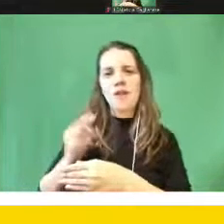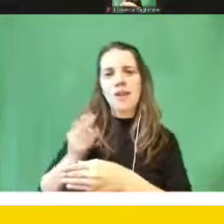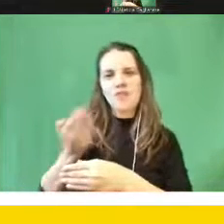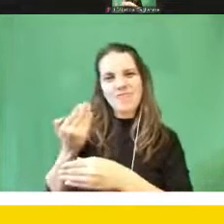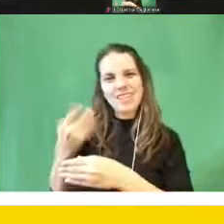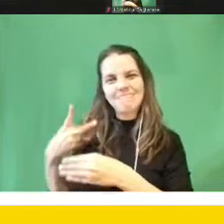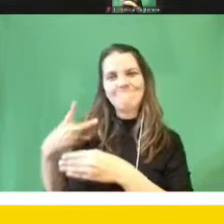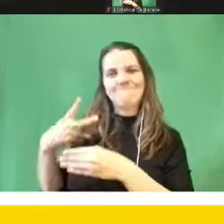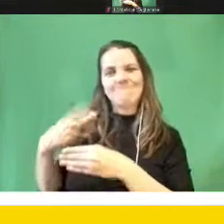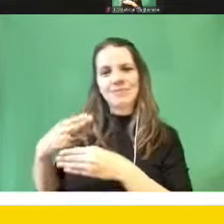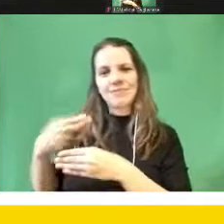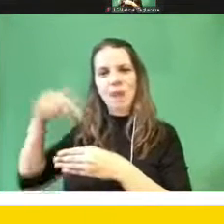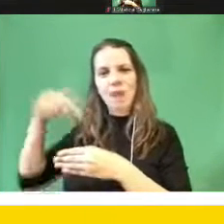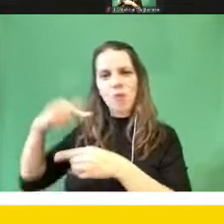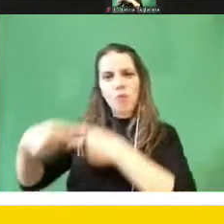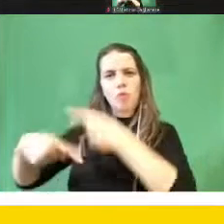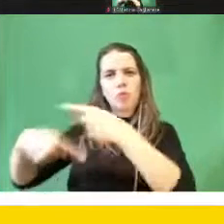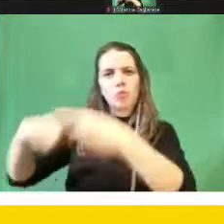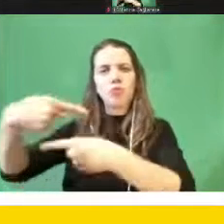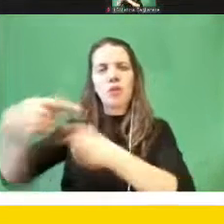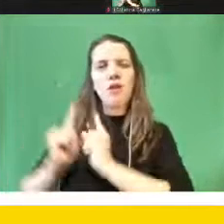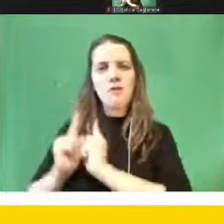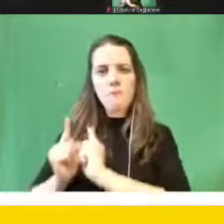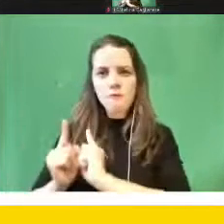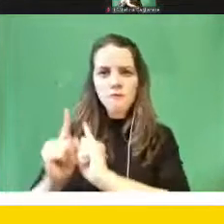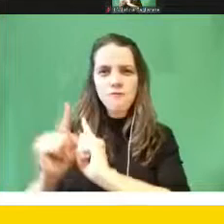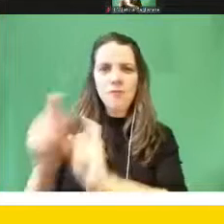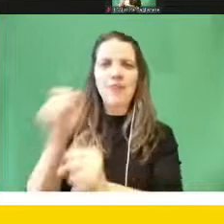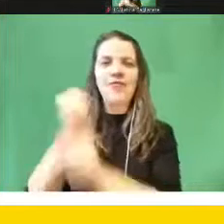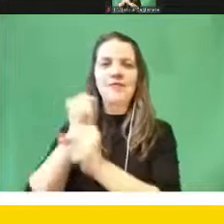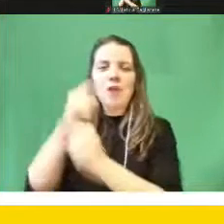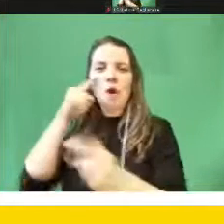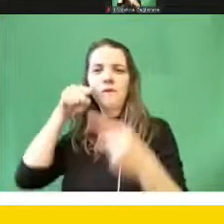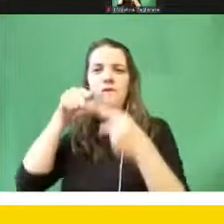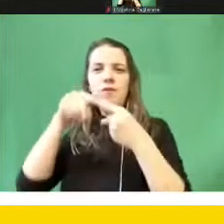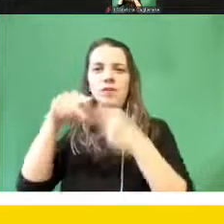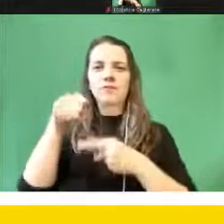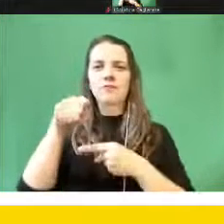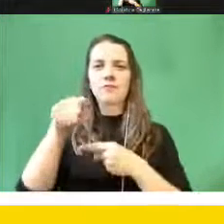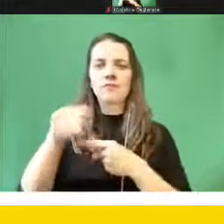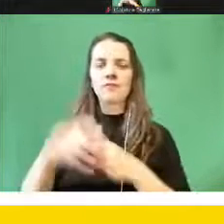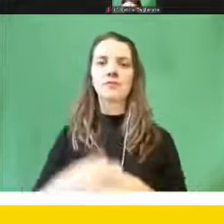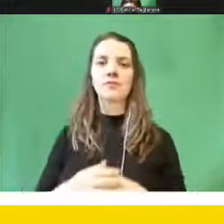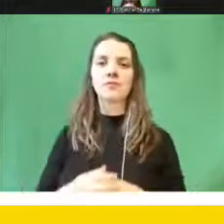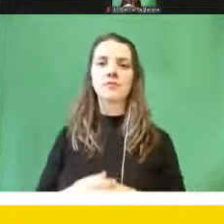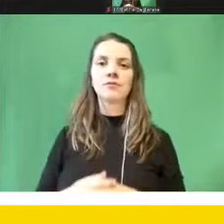un buen camino. Sabemos dónde recurrir,